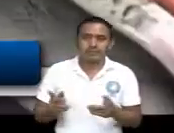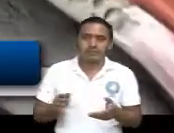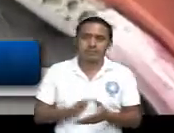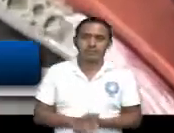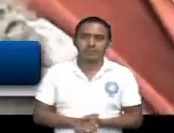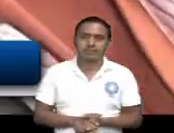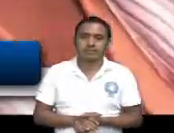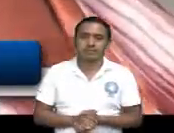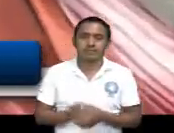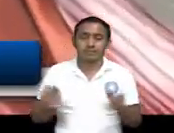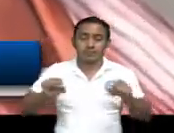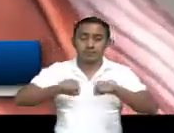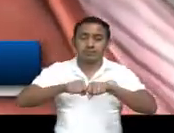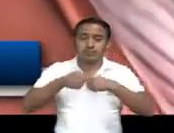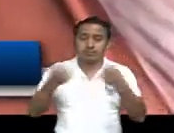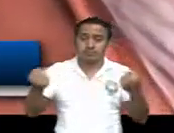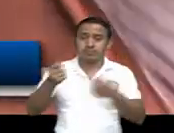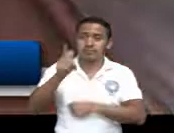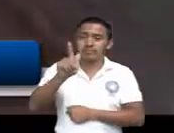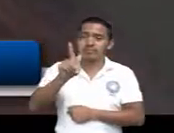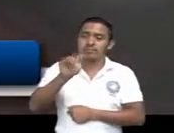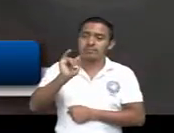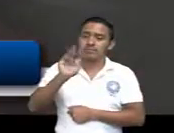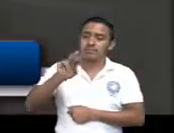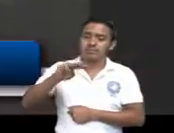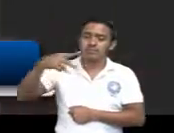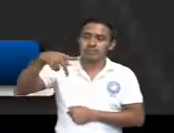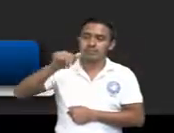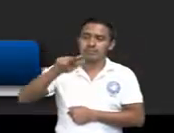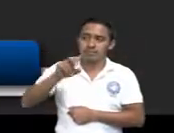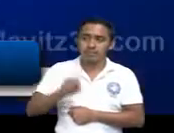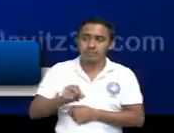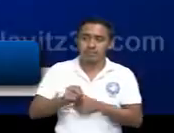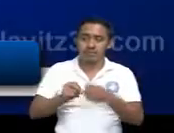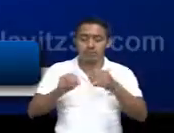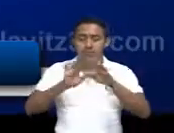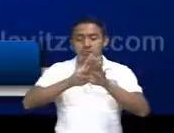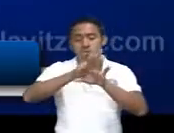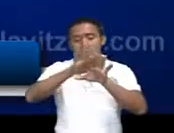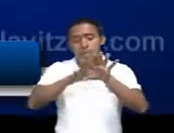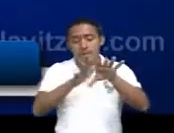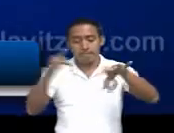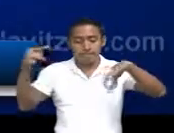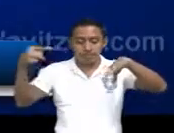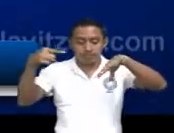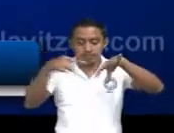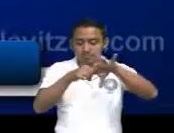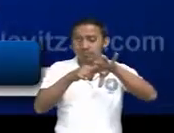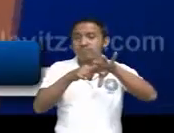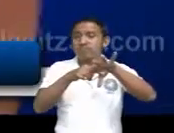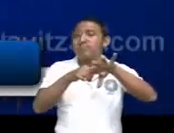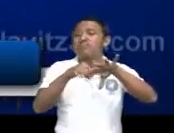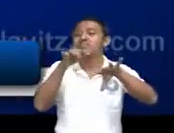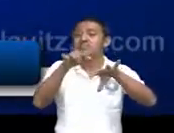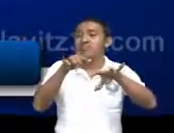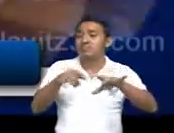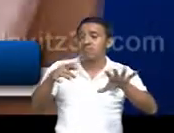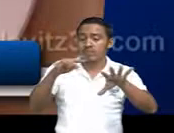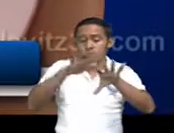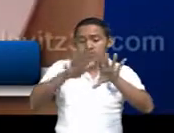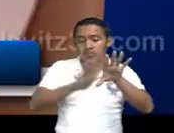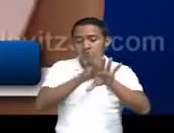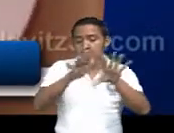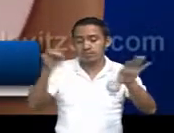éste se rompe rompió el tímpano y cuando se perfora la membrana timpánica la membrana timpánica se rompe